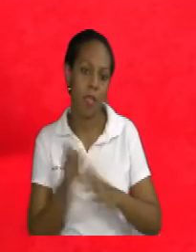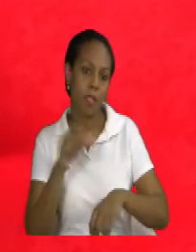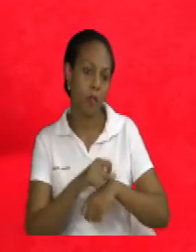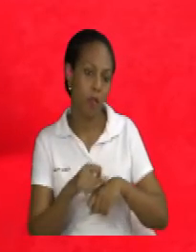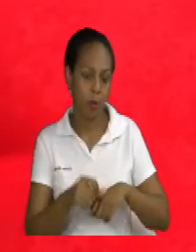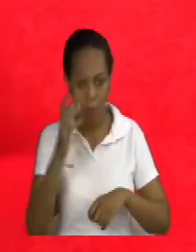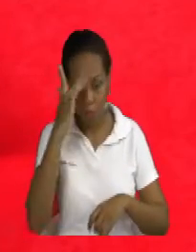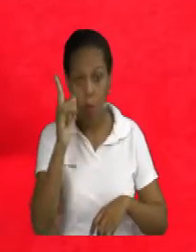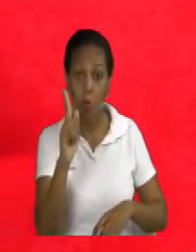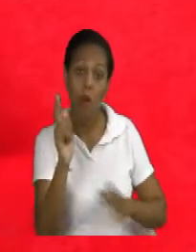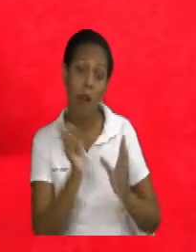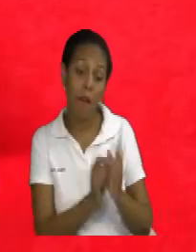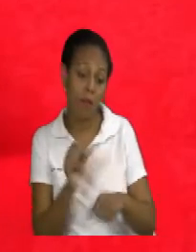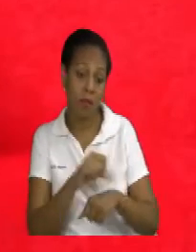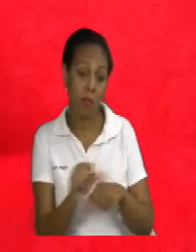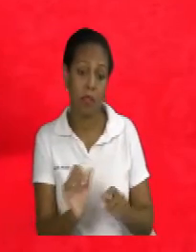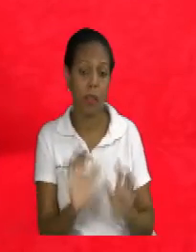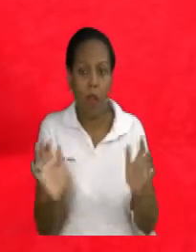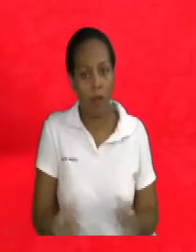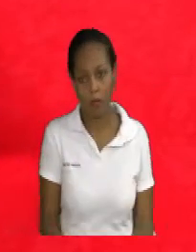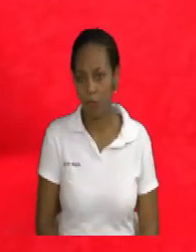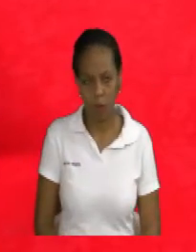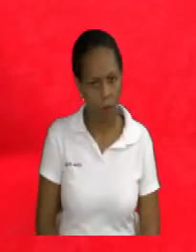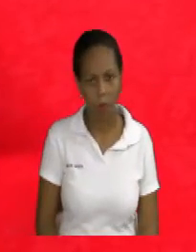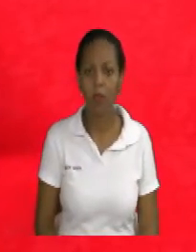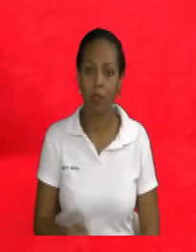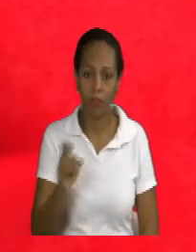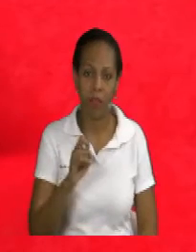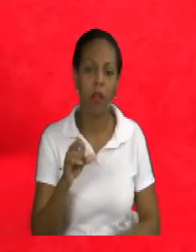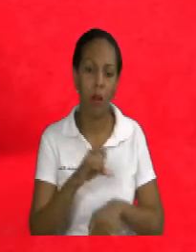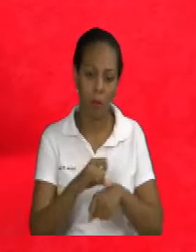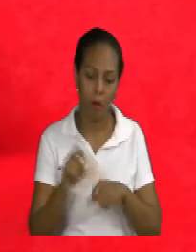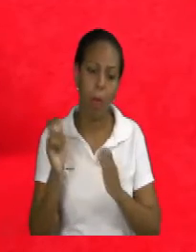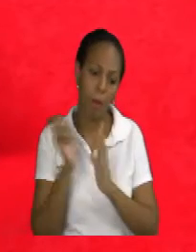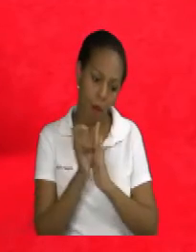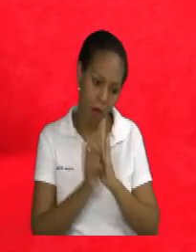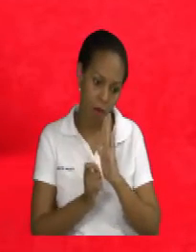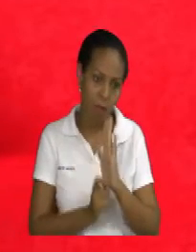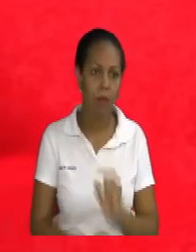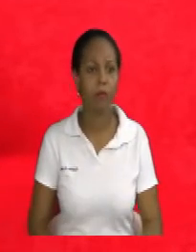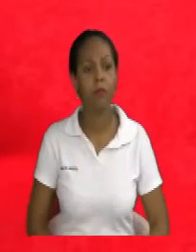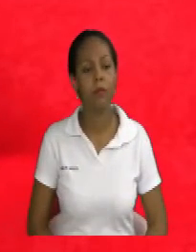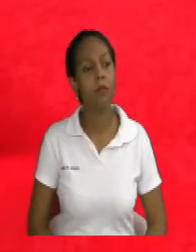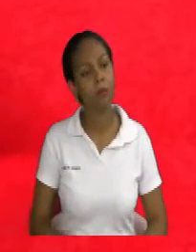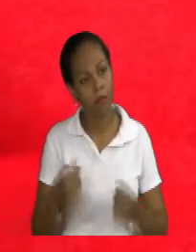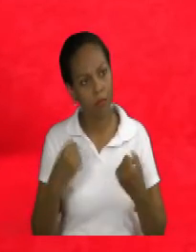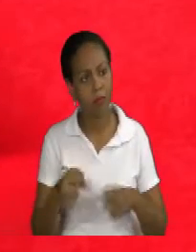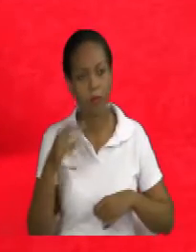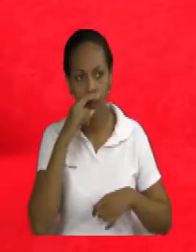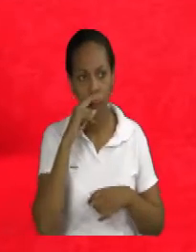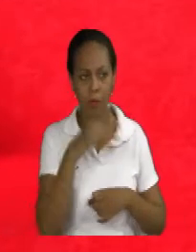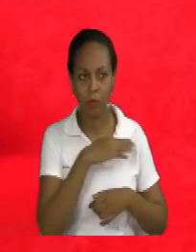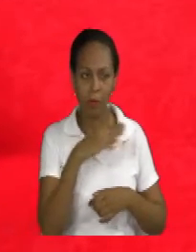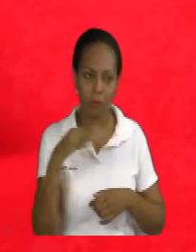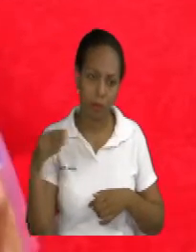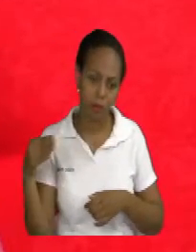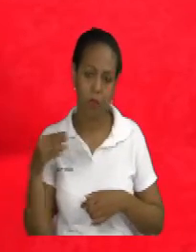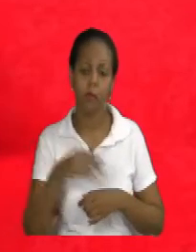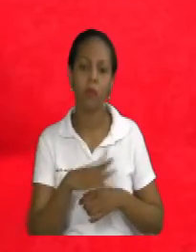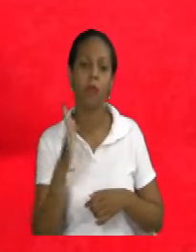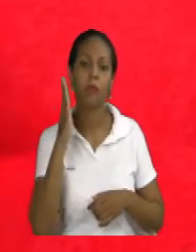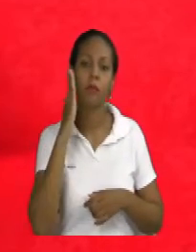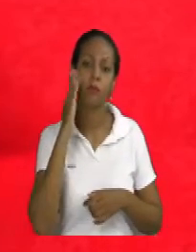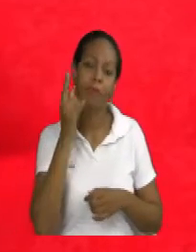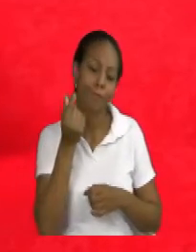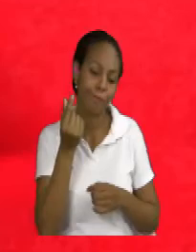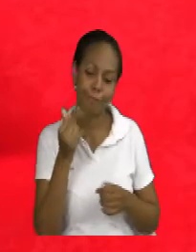suficiente. Entonces hacemos lo máximo posible para llevar esta solución a niños de escasos recursos, que de verdad sería